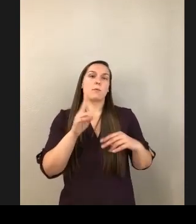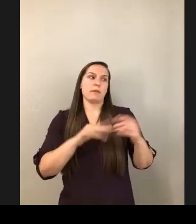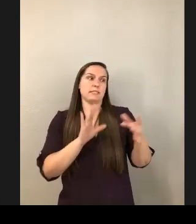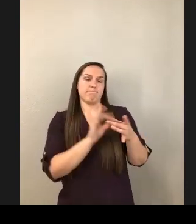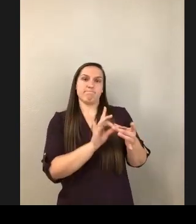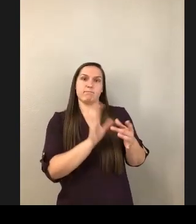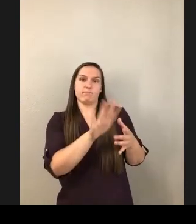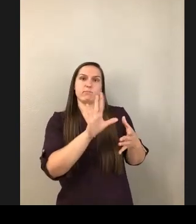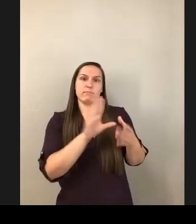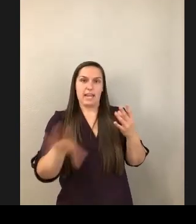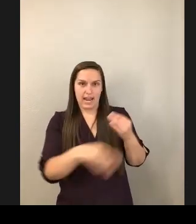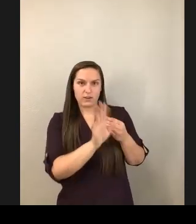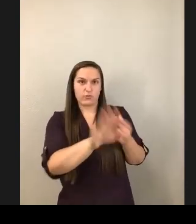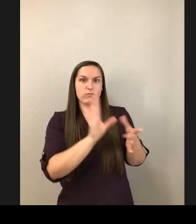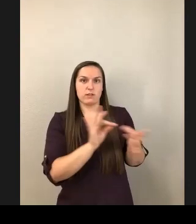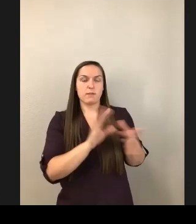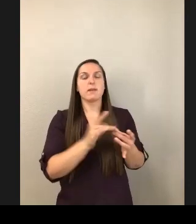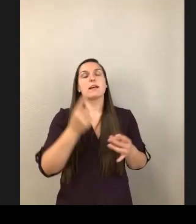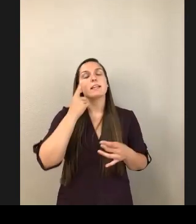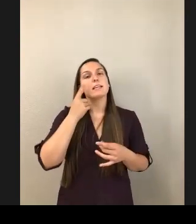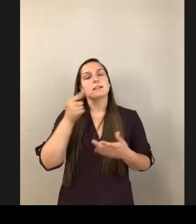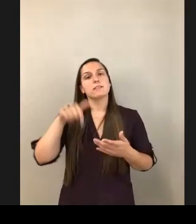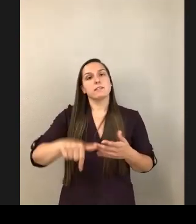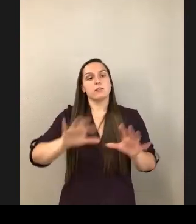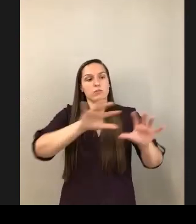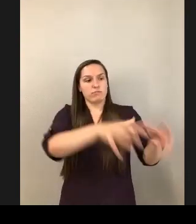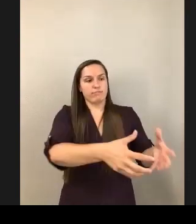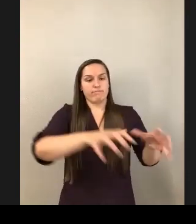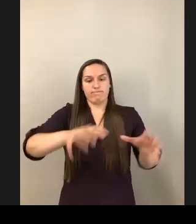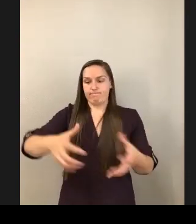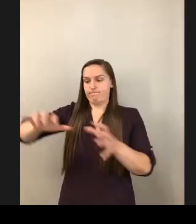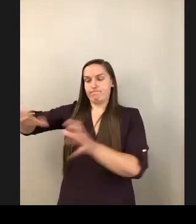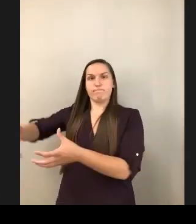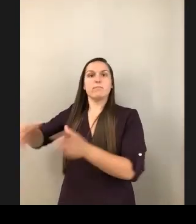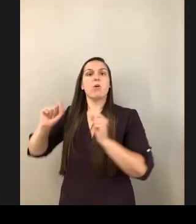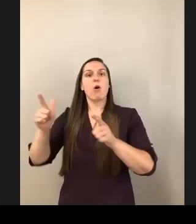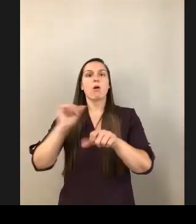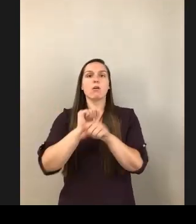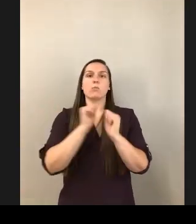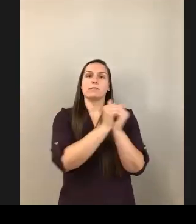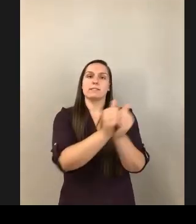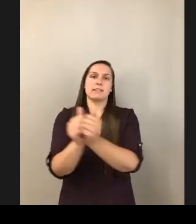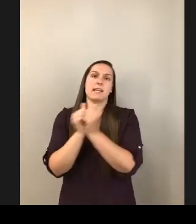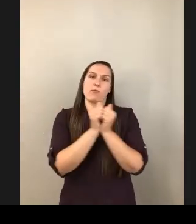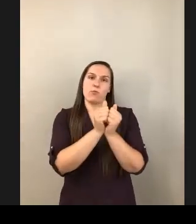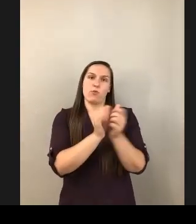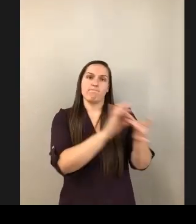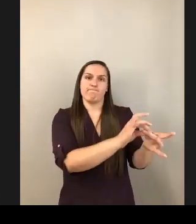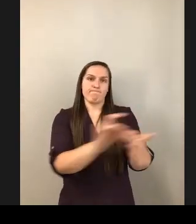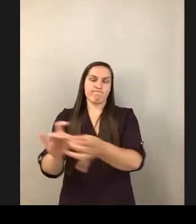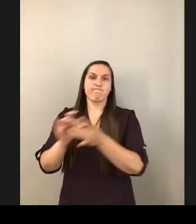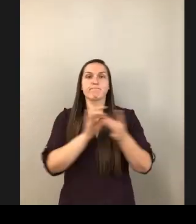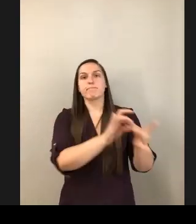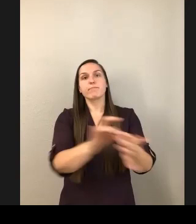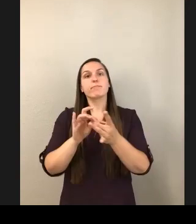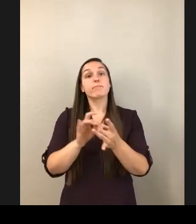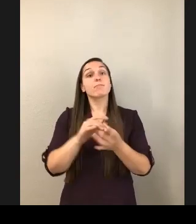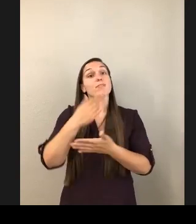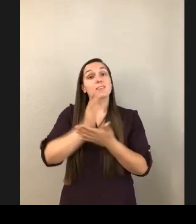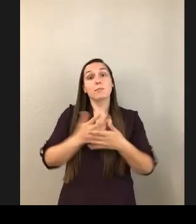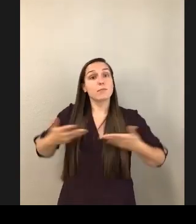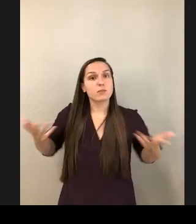Y siguiendo con lo que decía Sherry, lograr que cada grupo trabaje